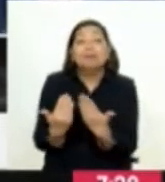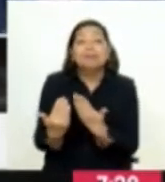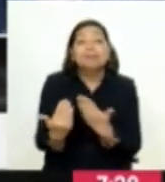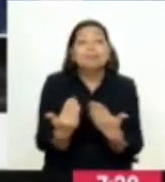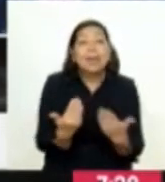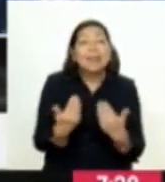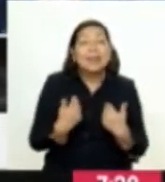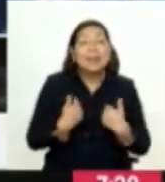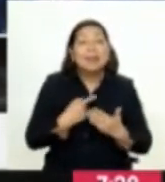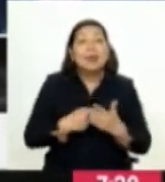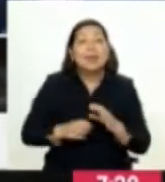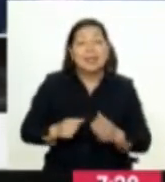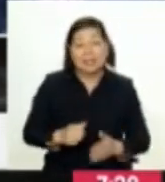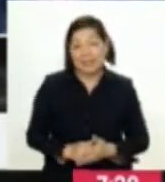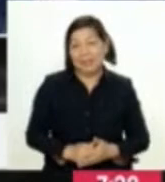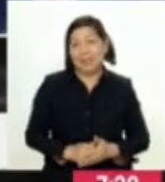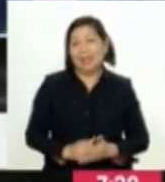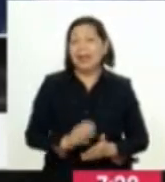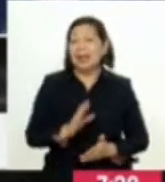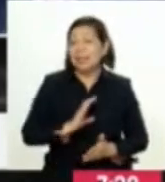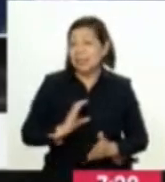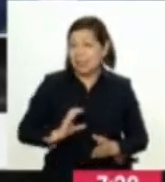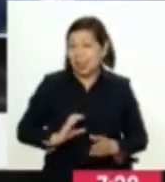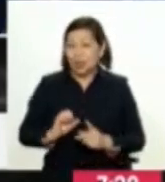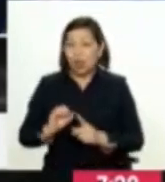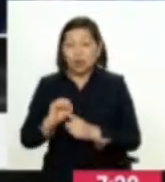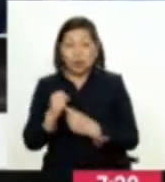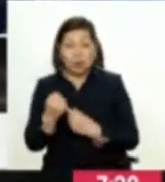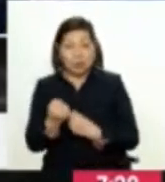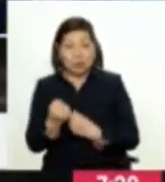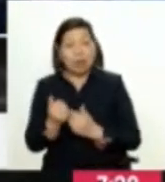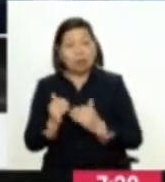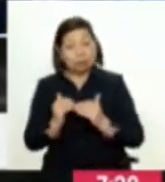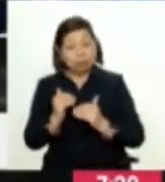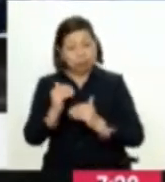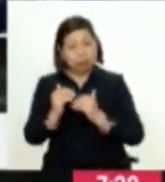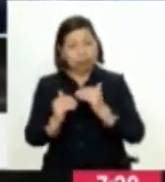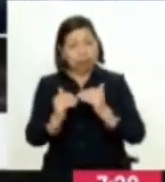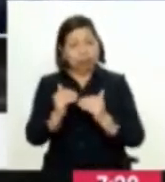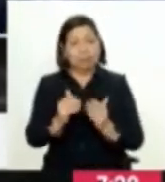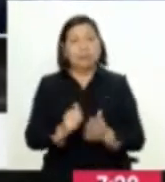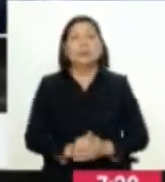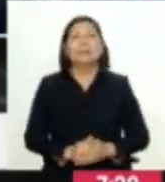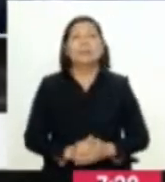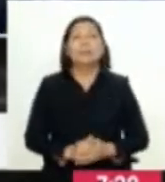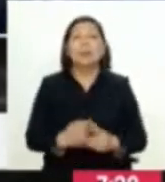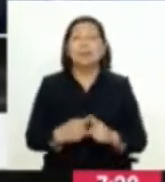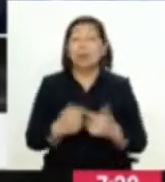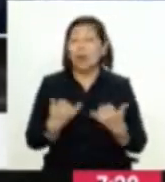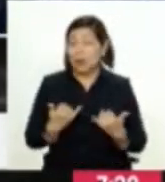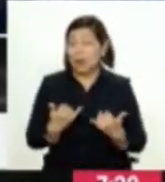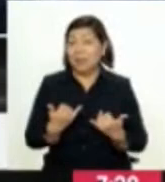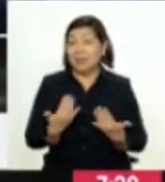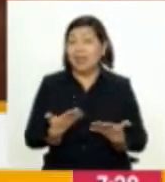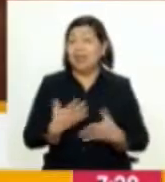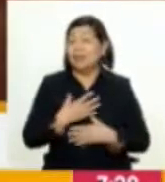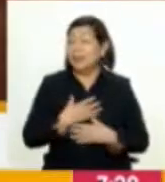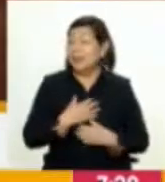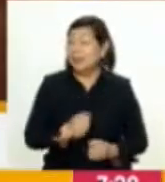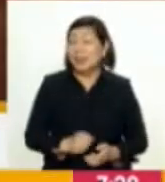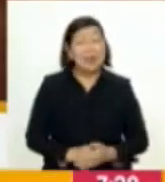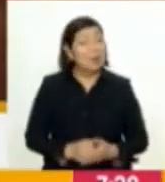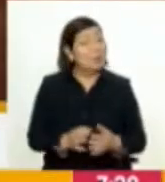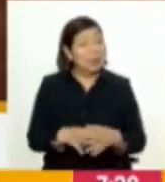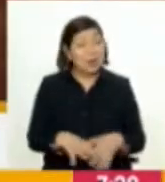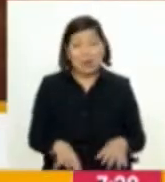que tenemos que tener entre, claro, Estado y sociedad para ir logrando determinados, correcto, objetivos, ¿no? Pero hoy nos hemos dado cuenta que la salud, que